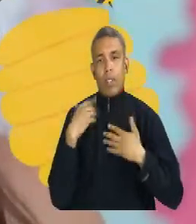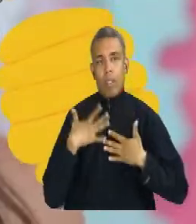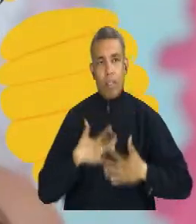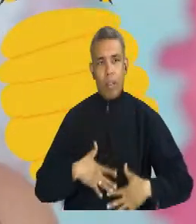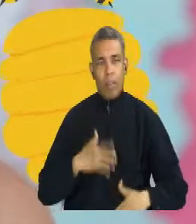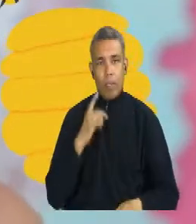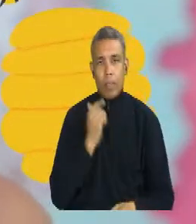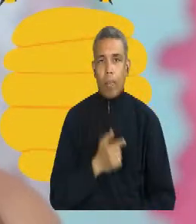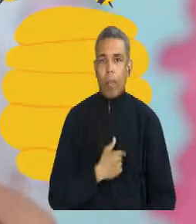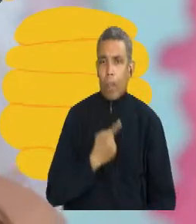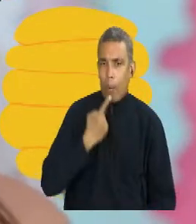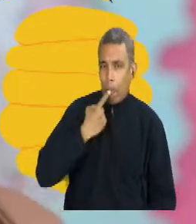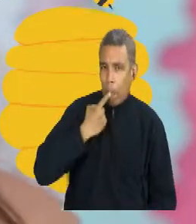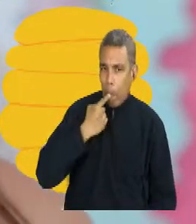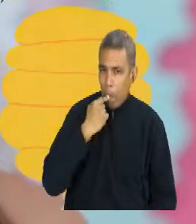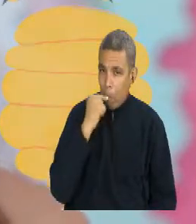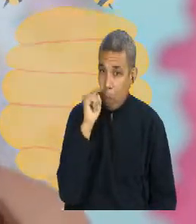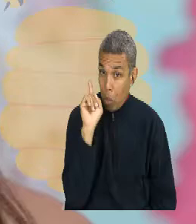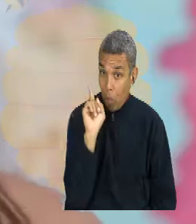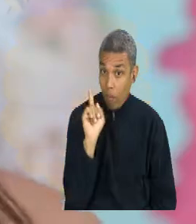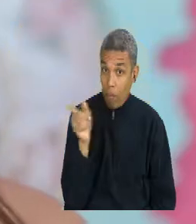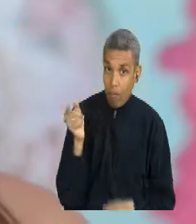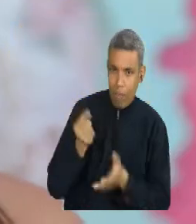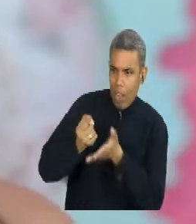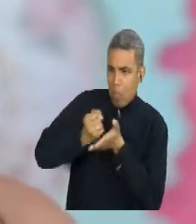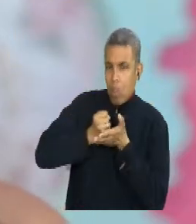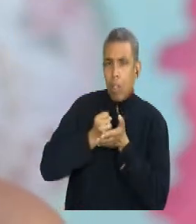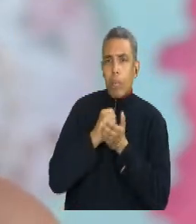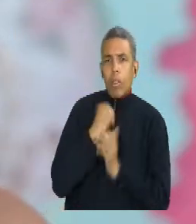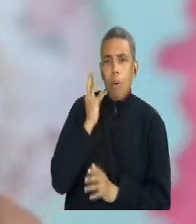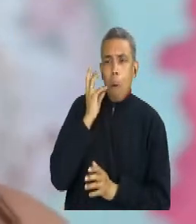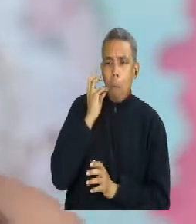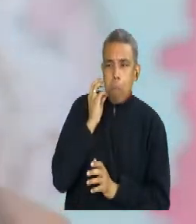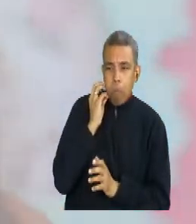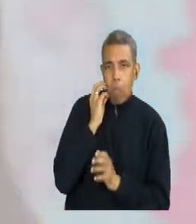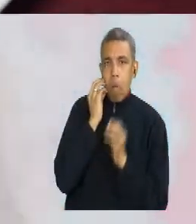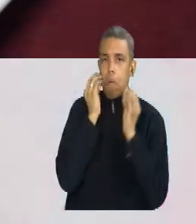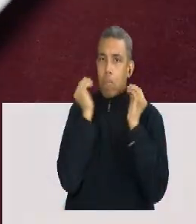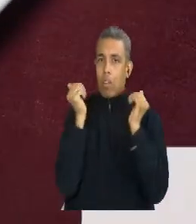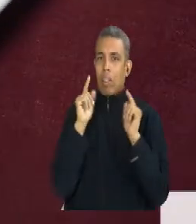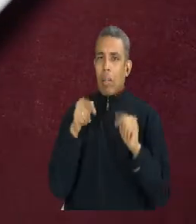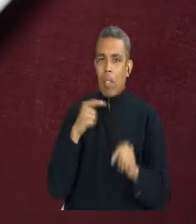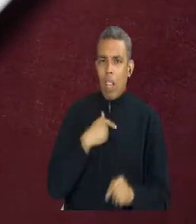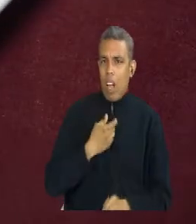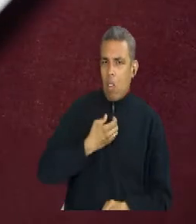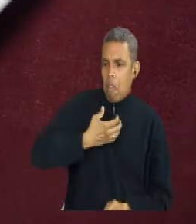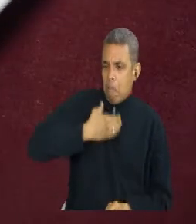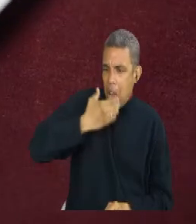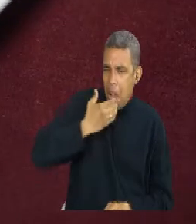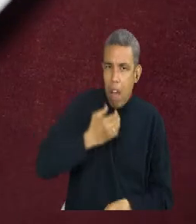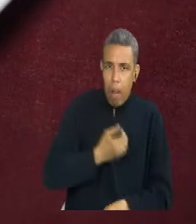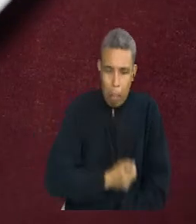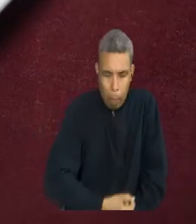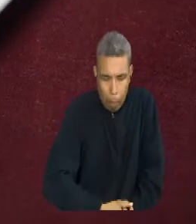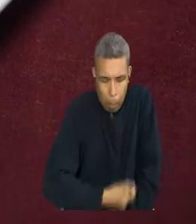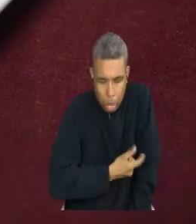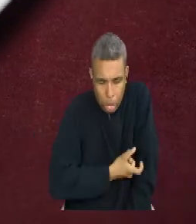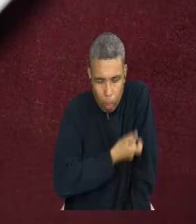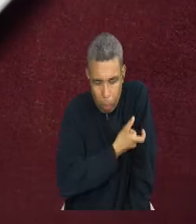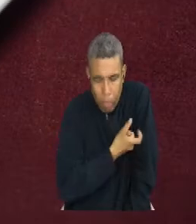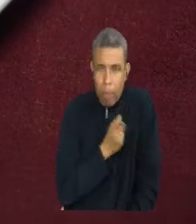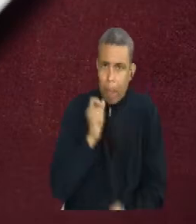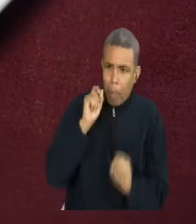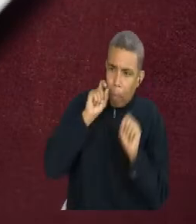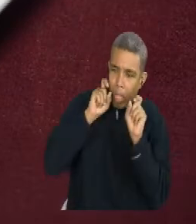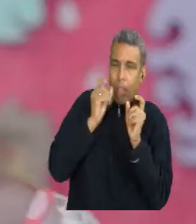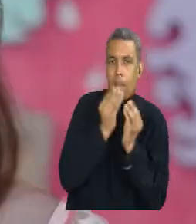miel también retrasa el envejecimiento de la piel y ayuda a curar heridas y quemaduras. Esta mascarilla les recomiendo muchísimo para las personas que